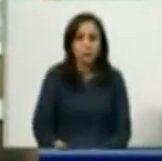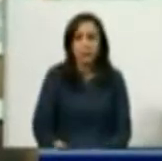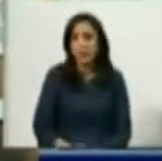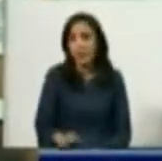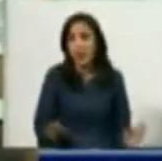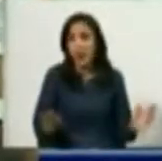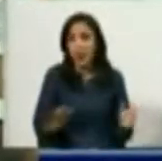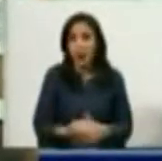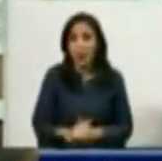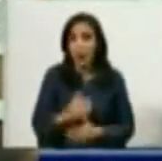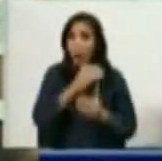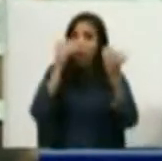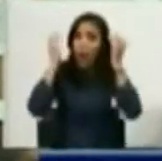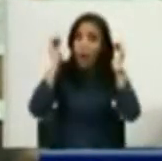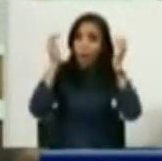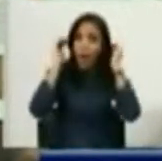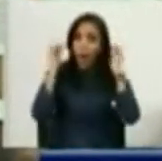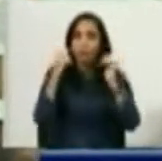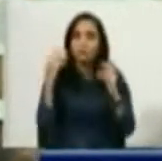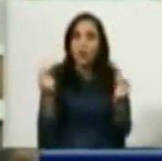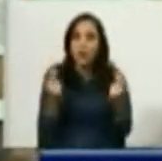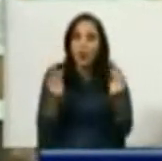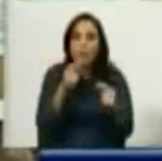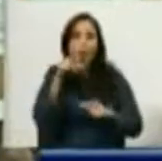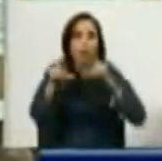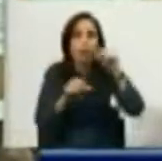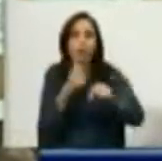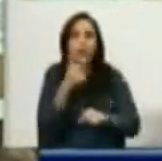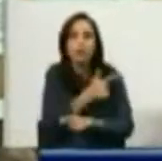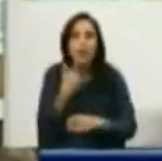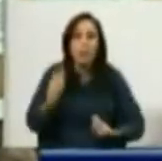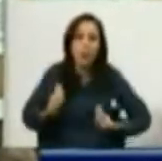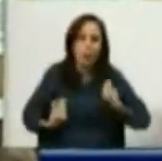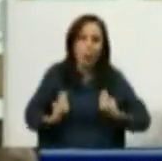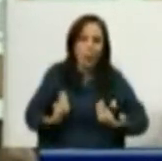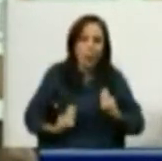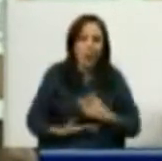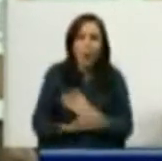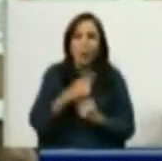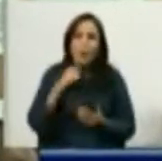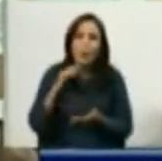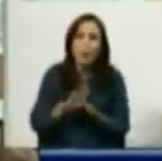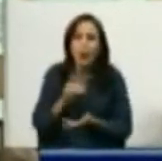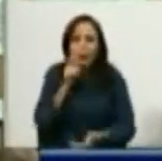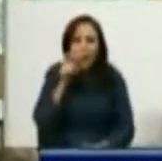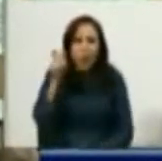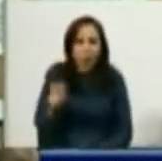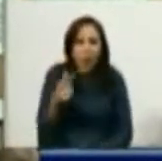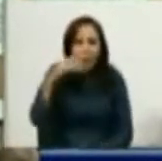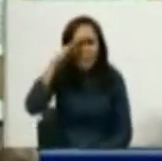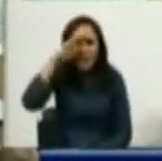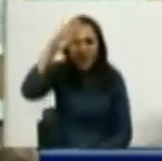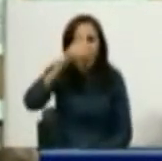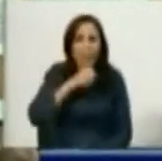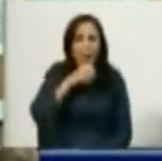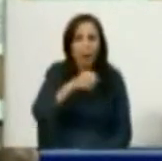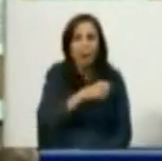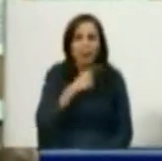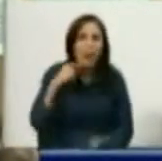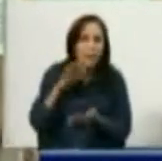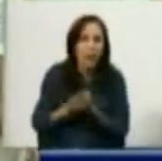arrastrado de almagro inmediatamente escribió un Twitter que estaba preocupado por la muerte de un mexicano de un periodista mexicano